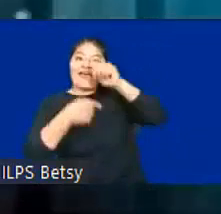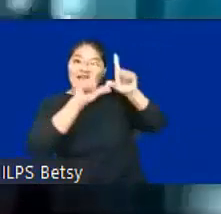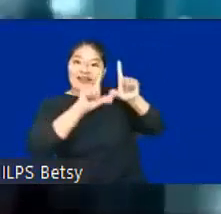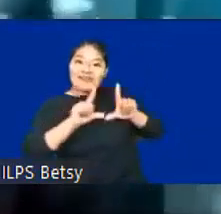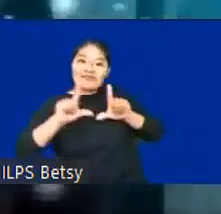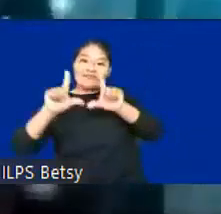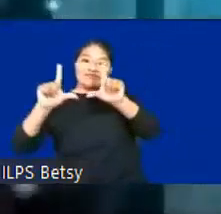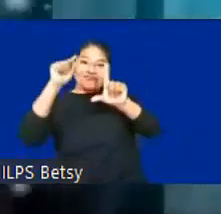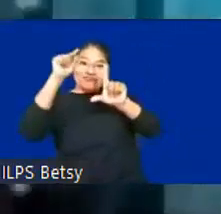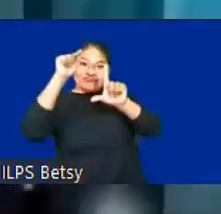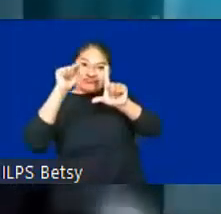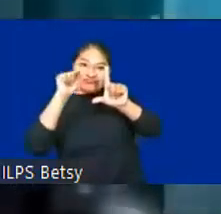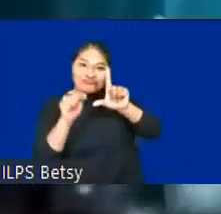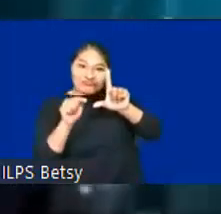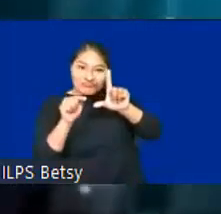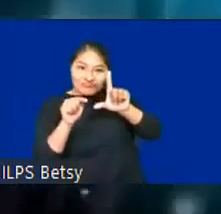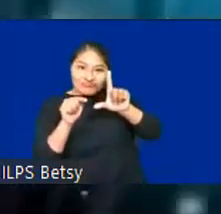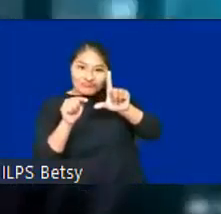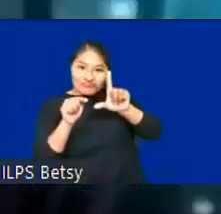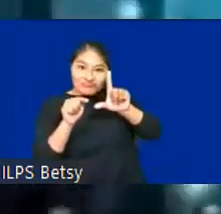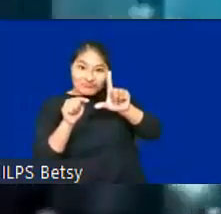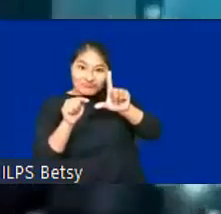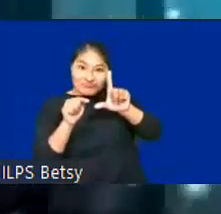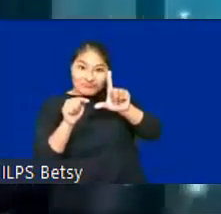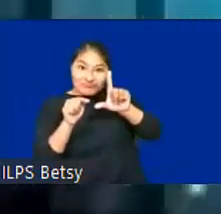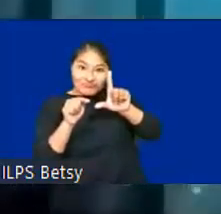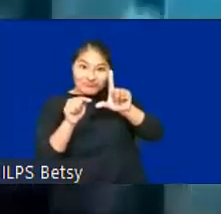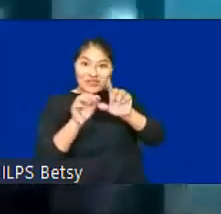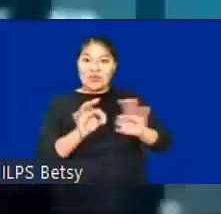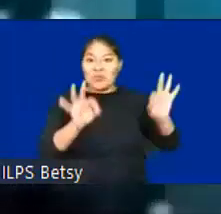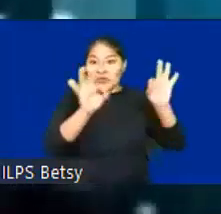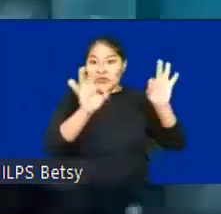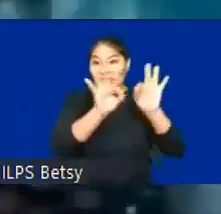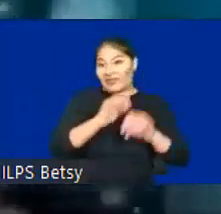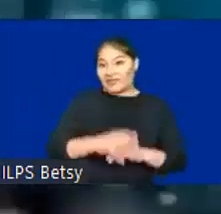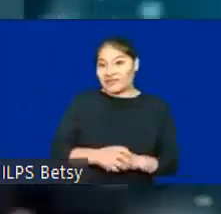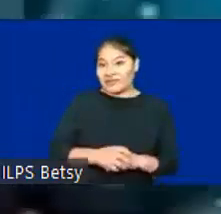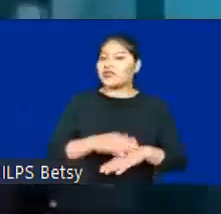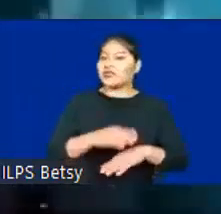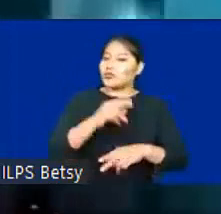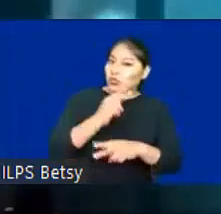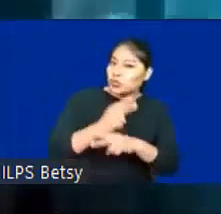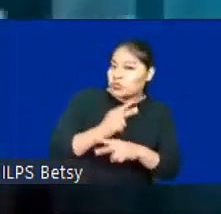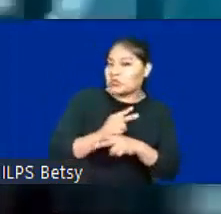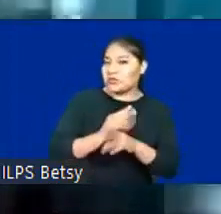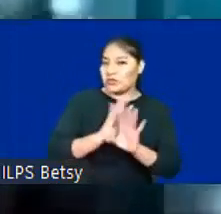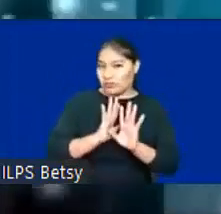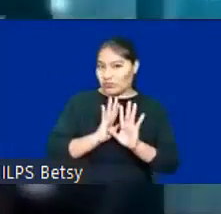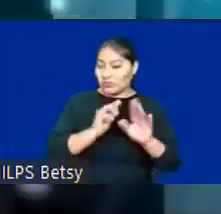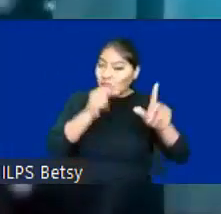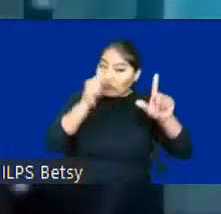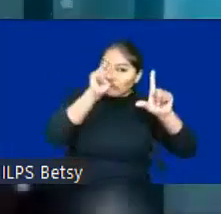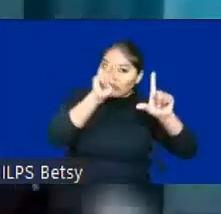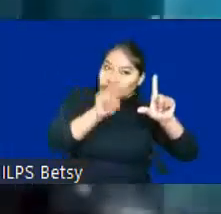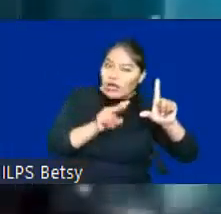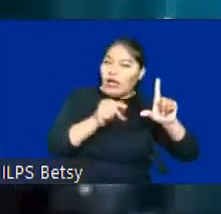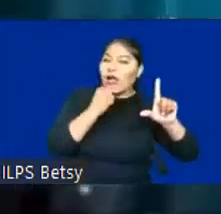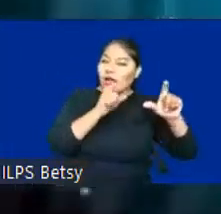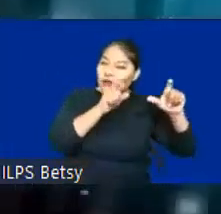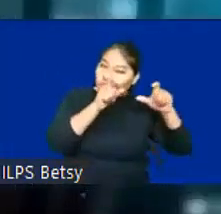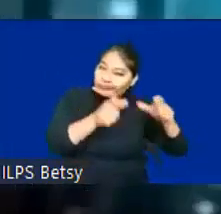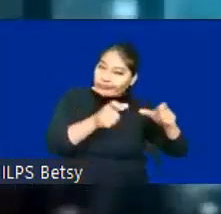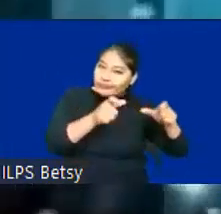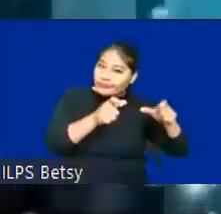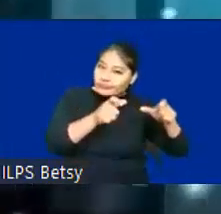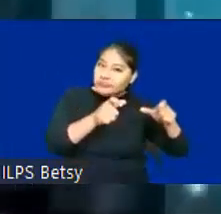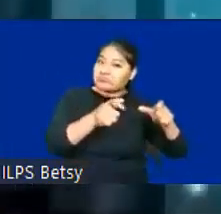documento. Entonces, es un mecanismo muy potente para temas de publicidad. Esta es una imagen que nos